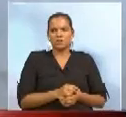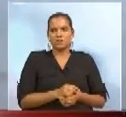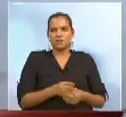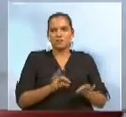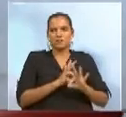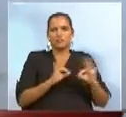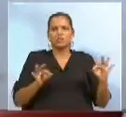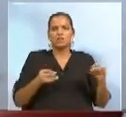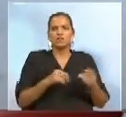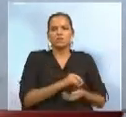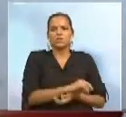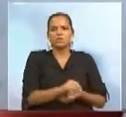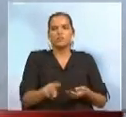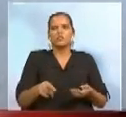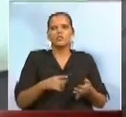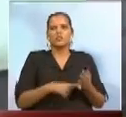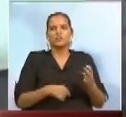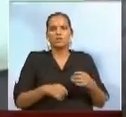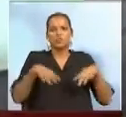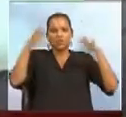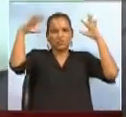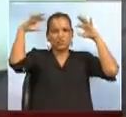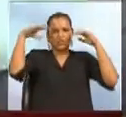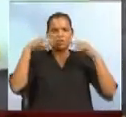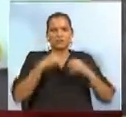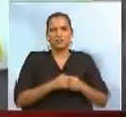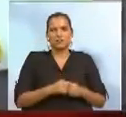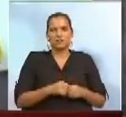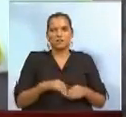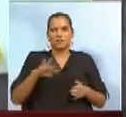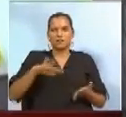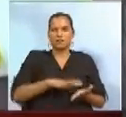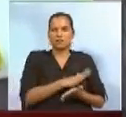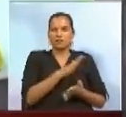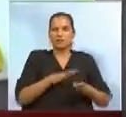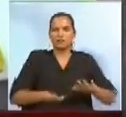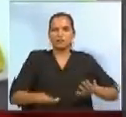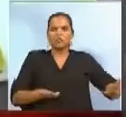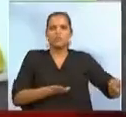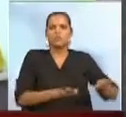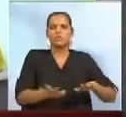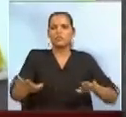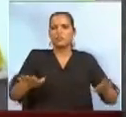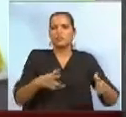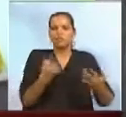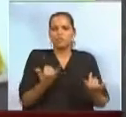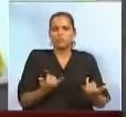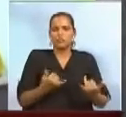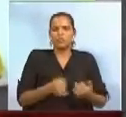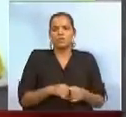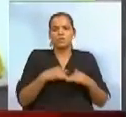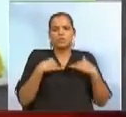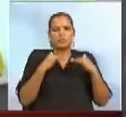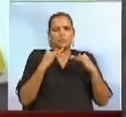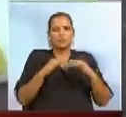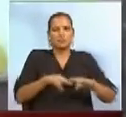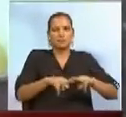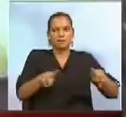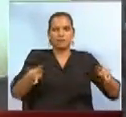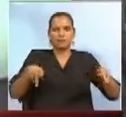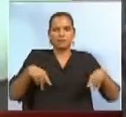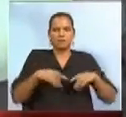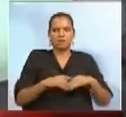para limpiar el lodo que dejó la inundación. Supuestamente una pista de patinaje y ahorita es piscina gratis para el